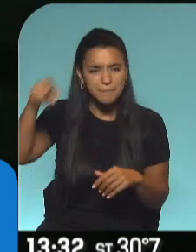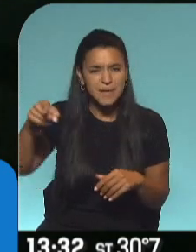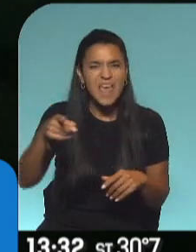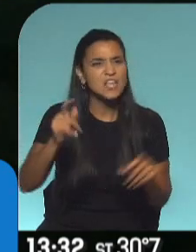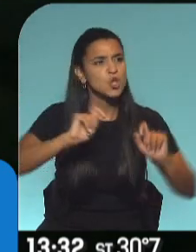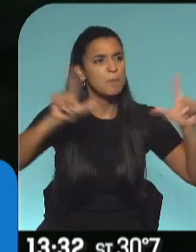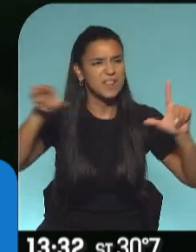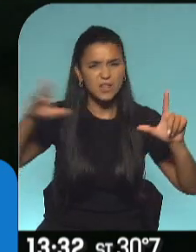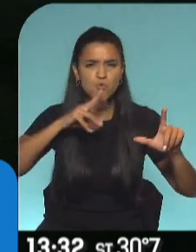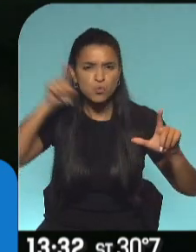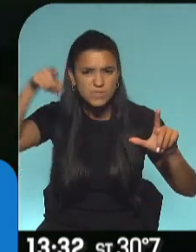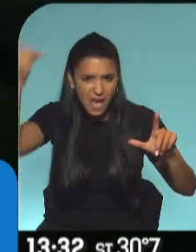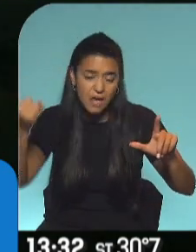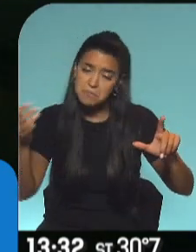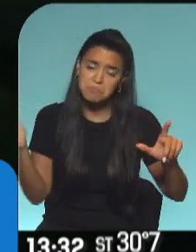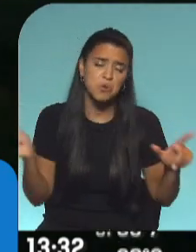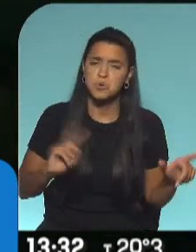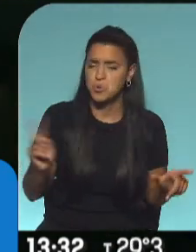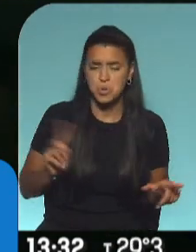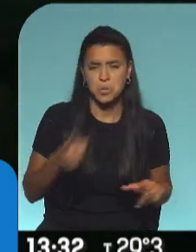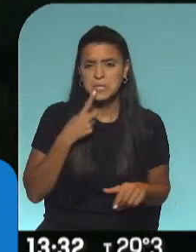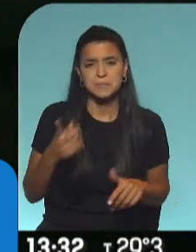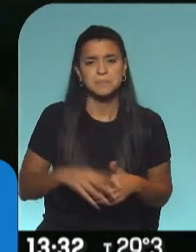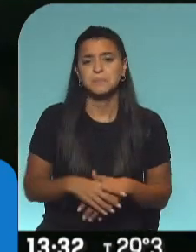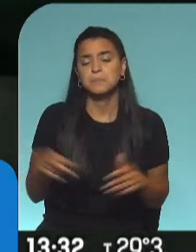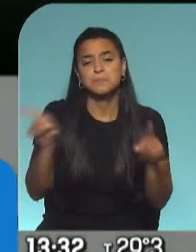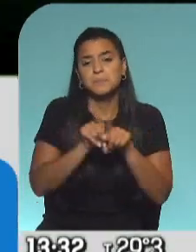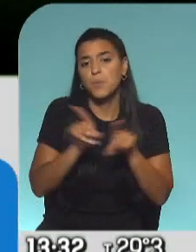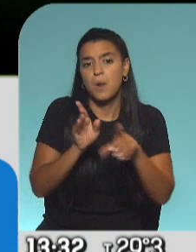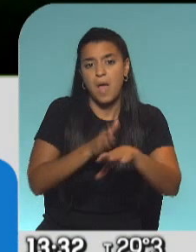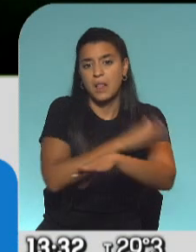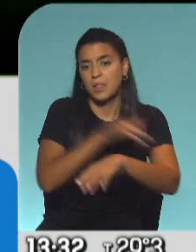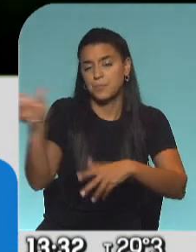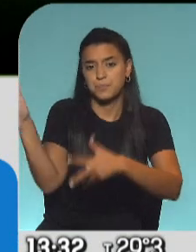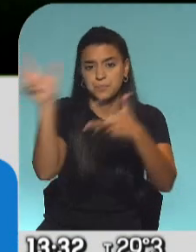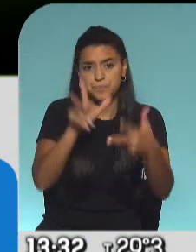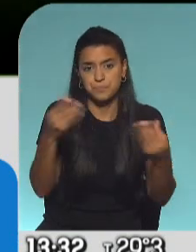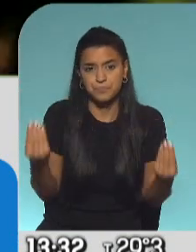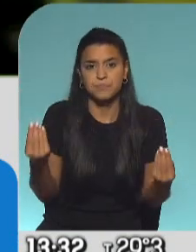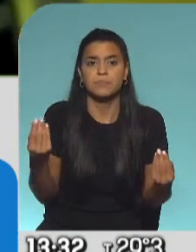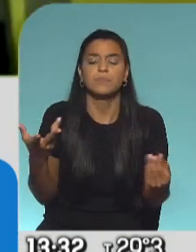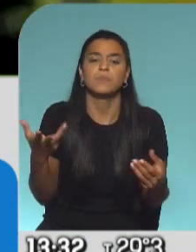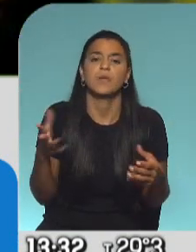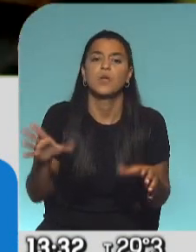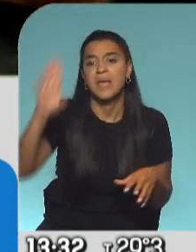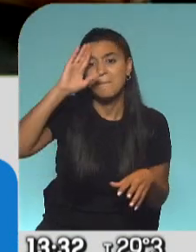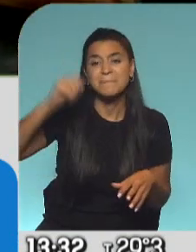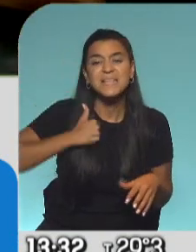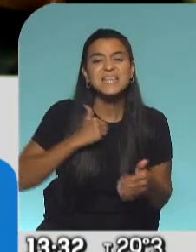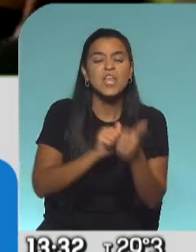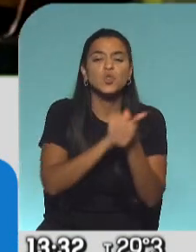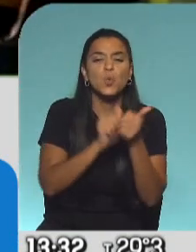la discusión mundial? No, realmente en ese aspecto, como vos acabas de decir, lo que era el complejo militar